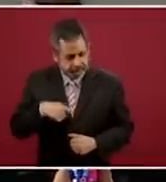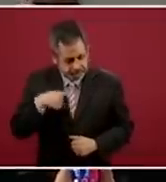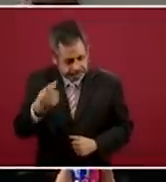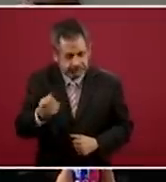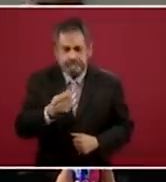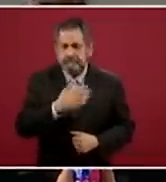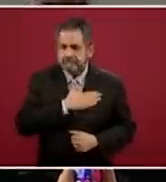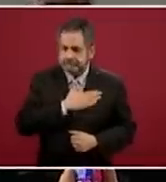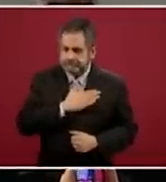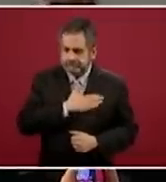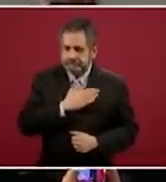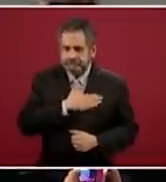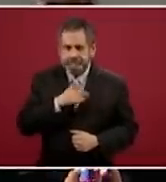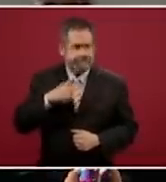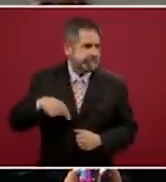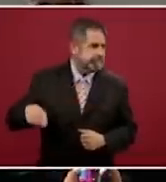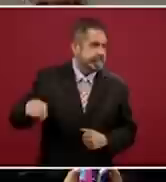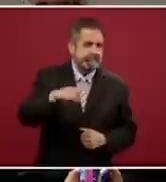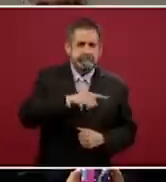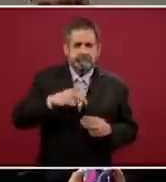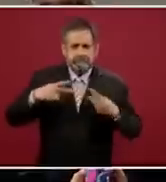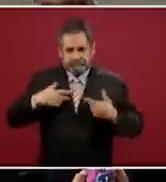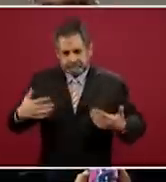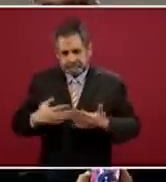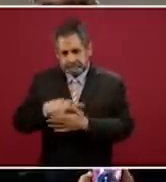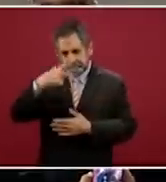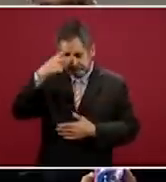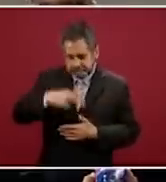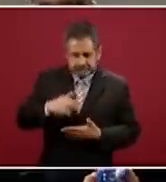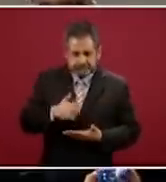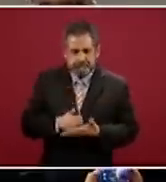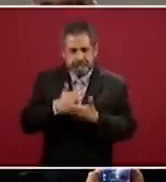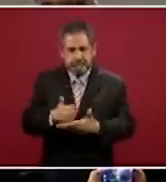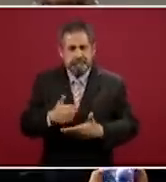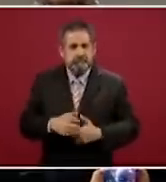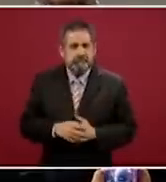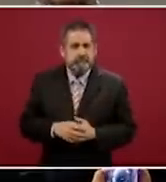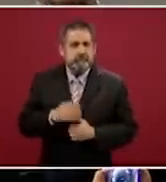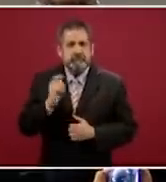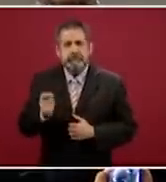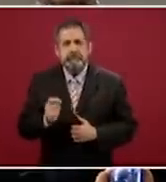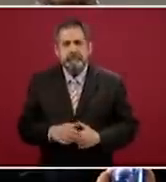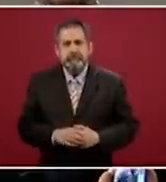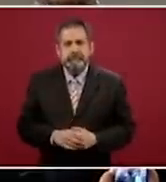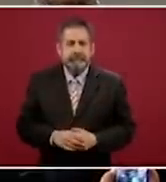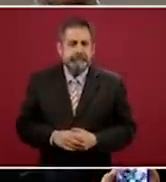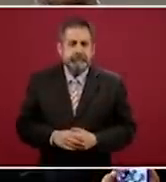a todos los mexicanos a ayudar. Son